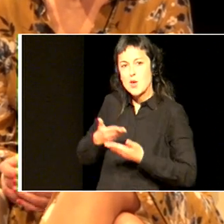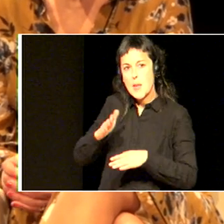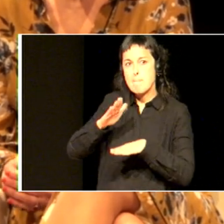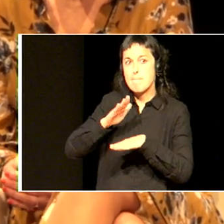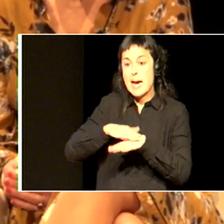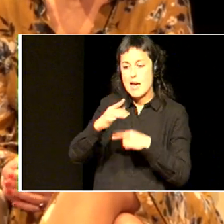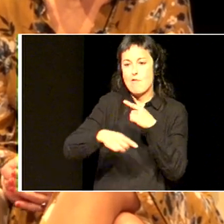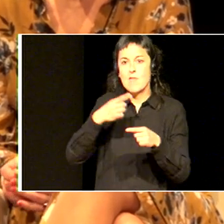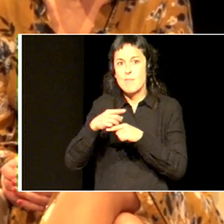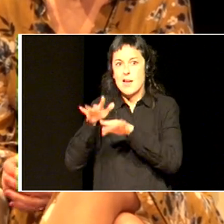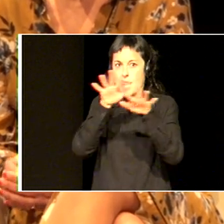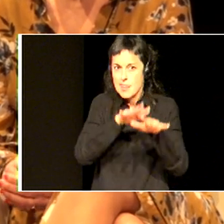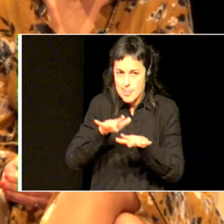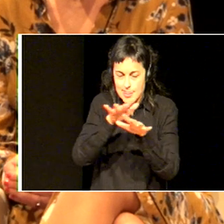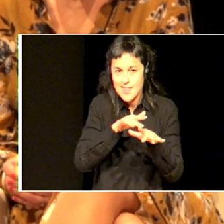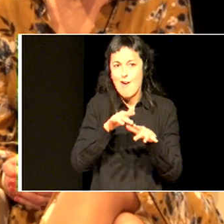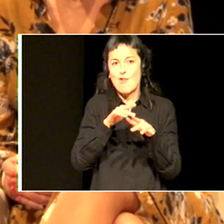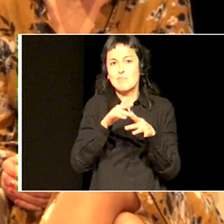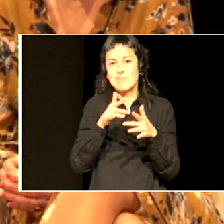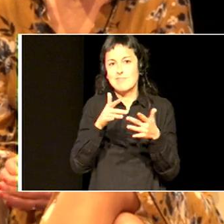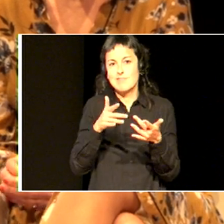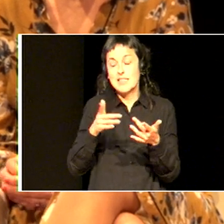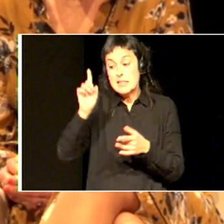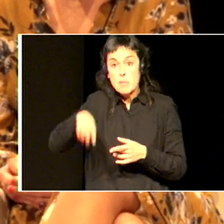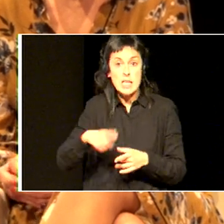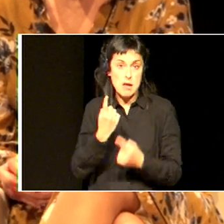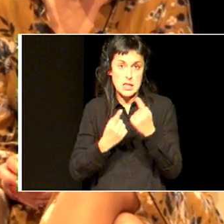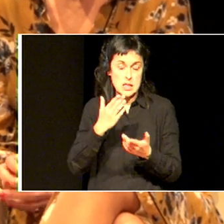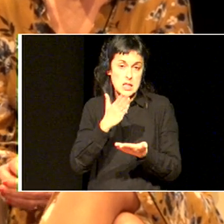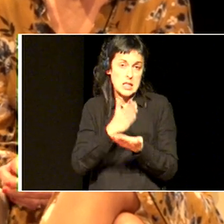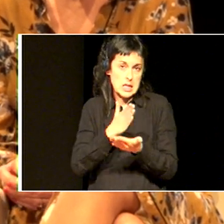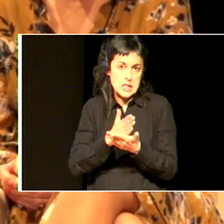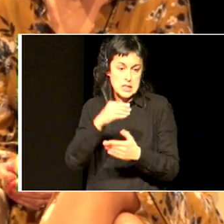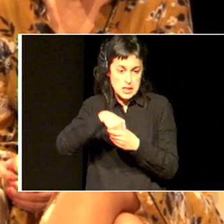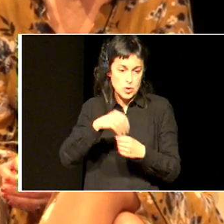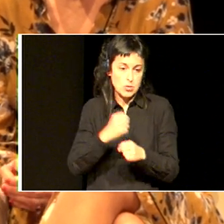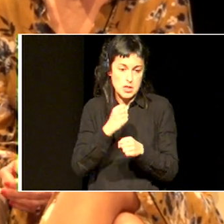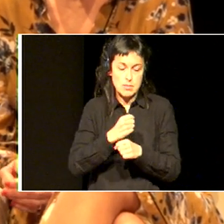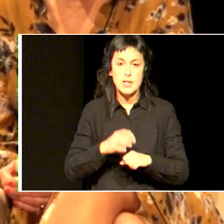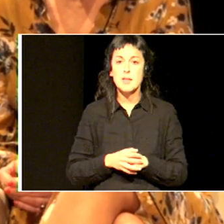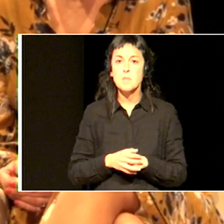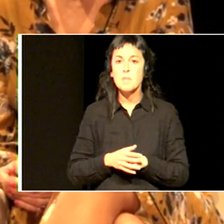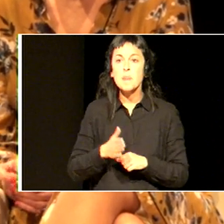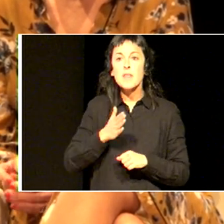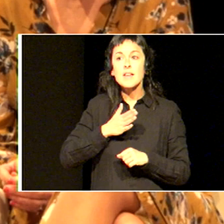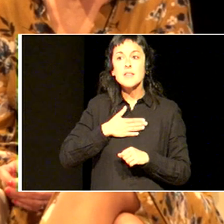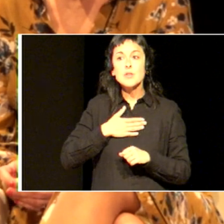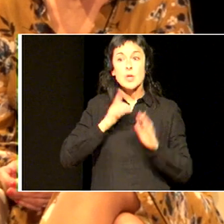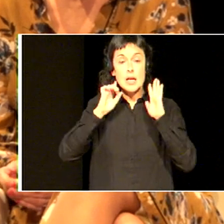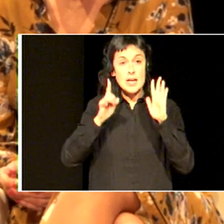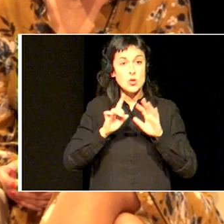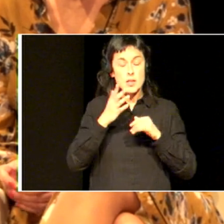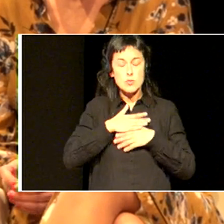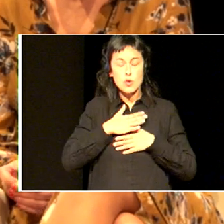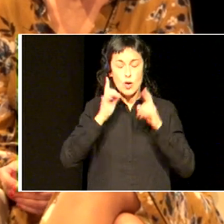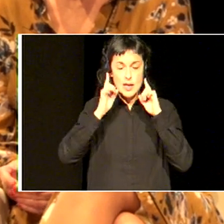konbentzitzen, inkluso gela barruan lan egiten dutenak. Gero komentatu bezala, gure kasuan, seiak izan dira kanpoko